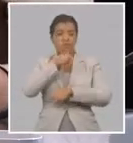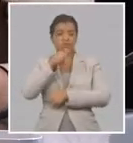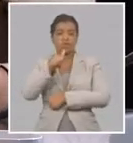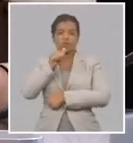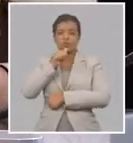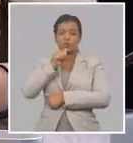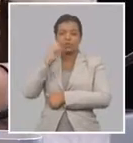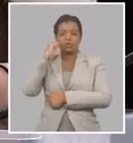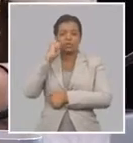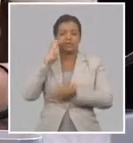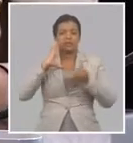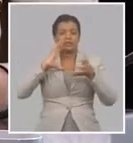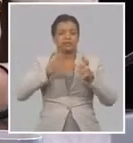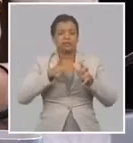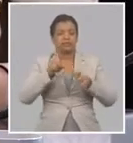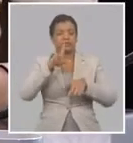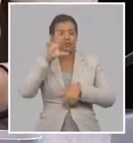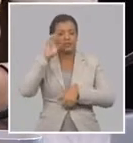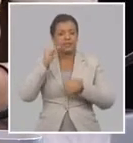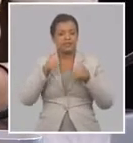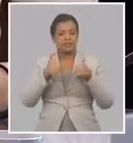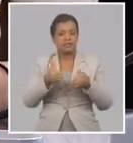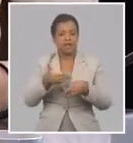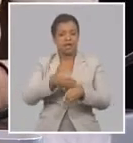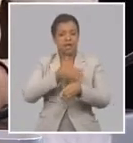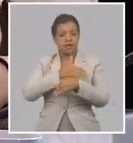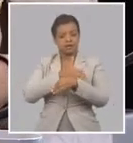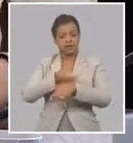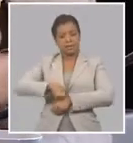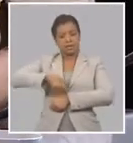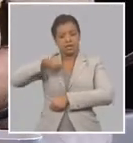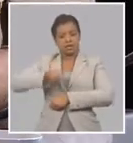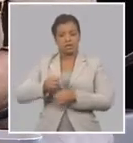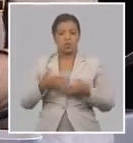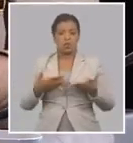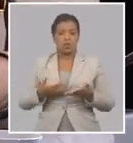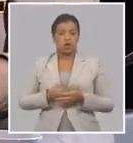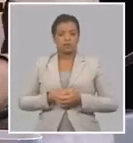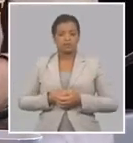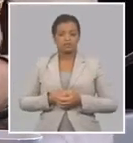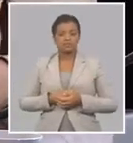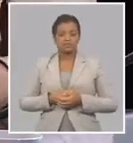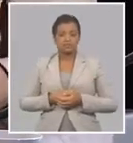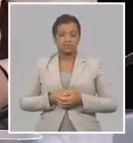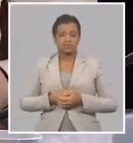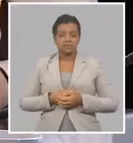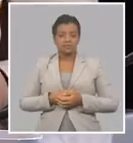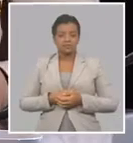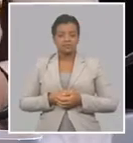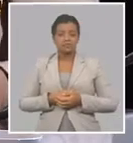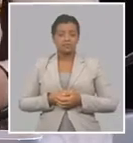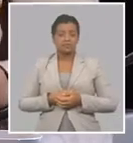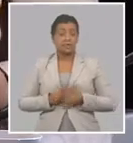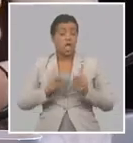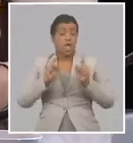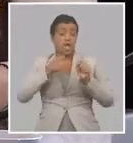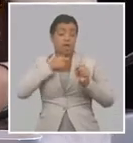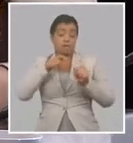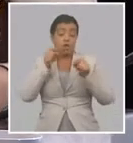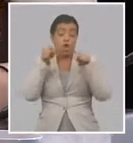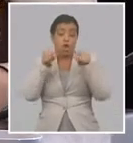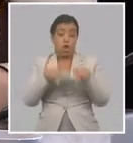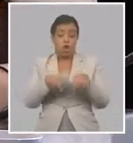confusión por lo que se explicaba anteriormente de las maletas es el nivel de tensión o sea hoy están